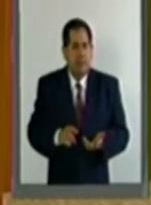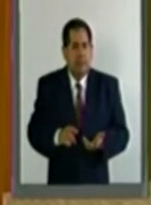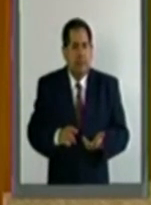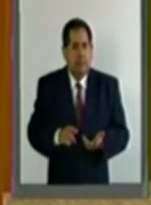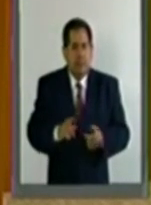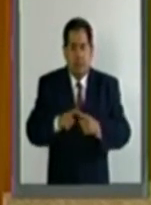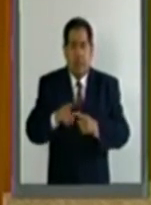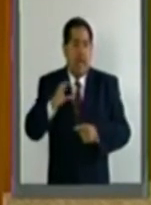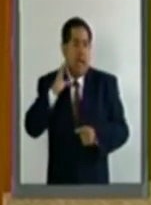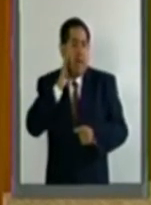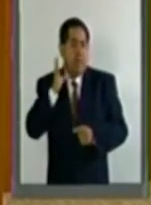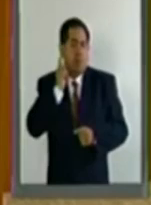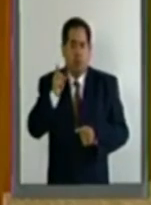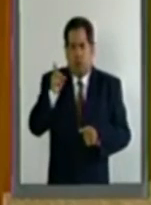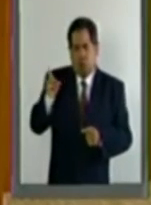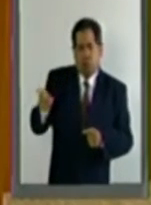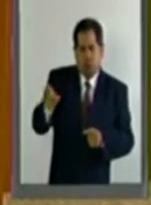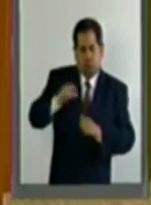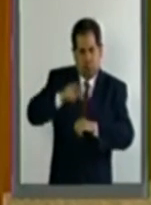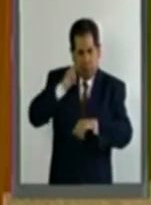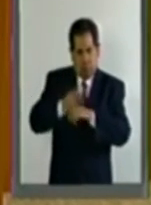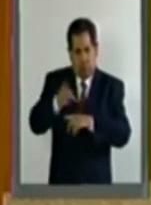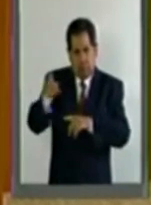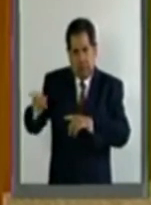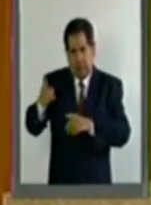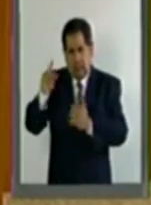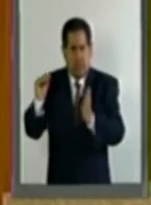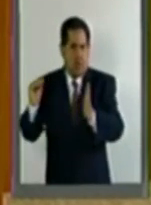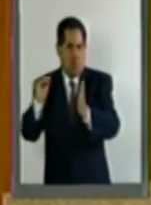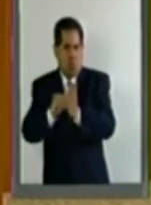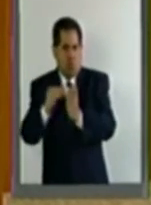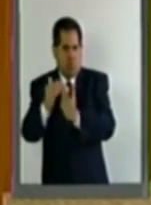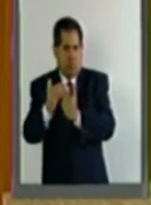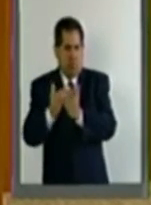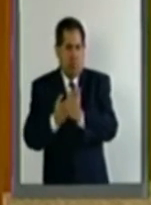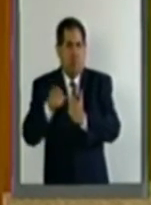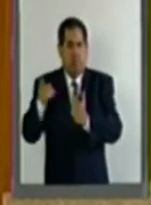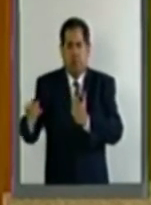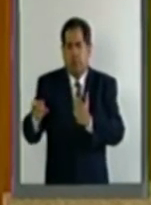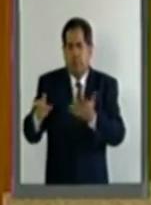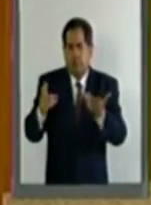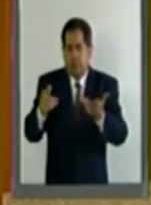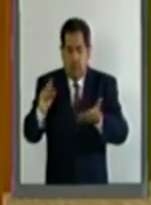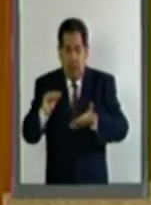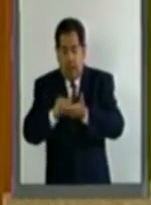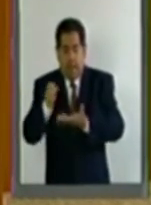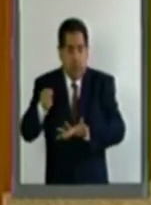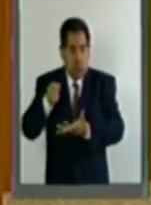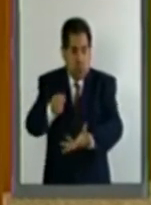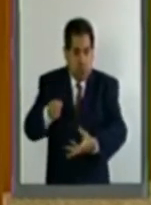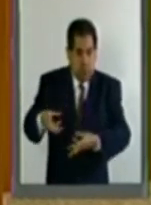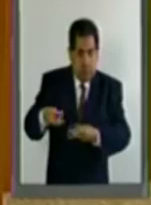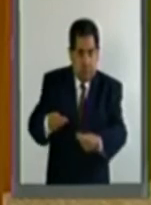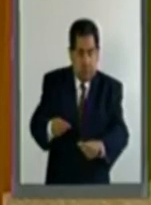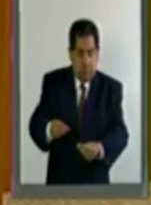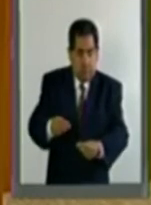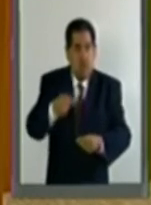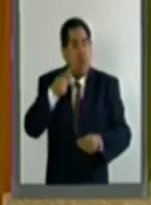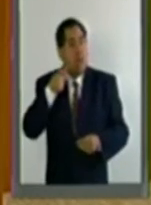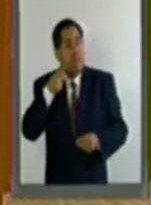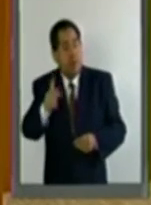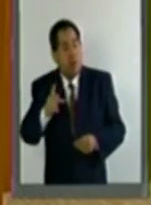la Cámara de Diputados el establecer esto en el presupuesto,